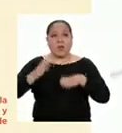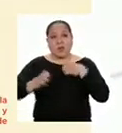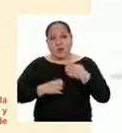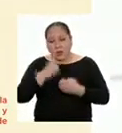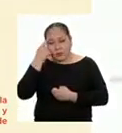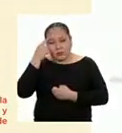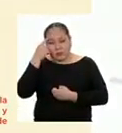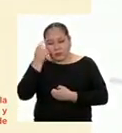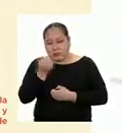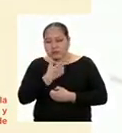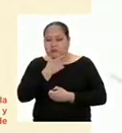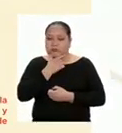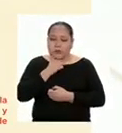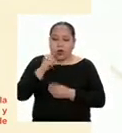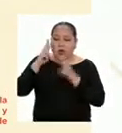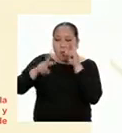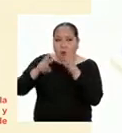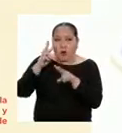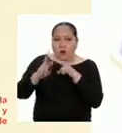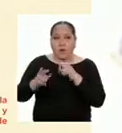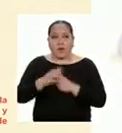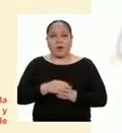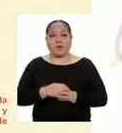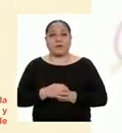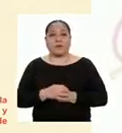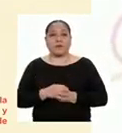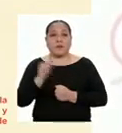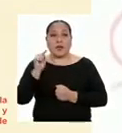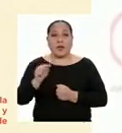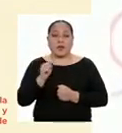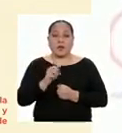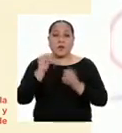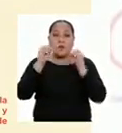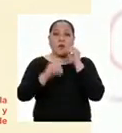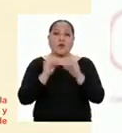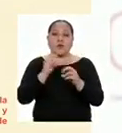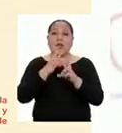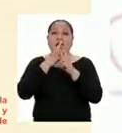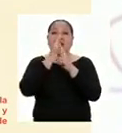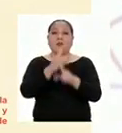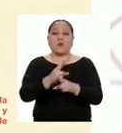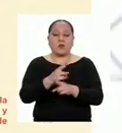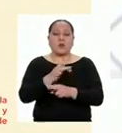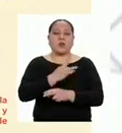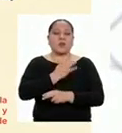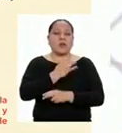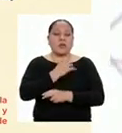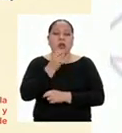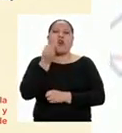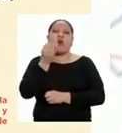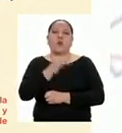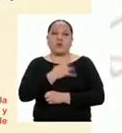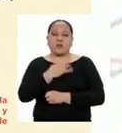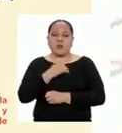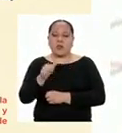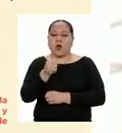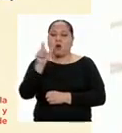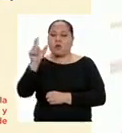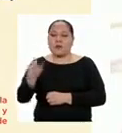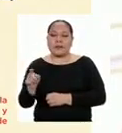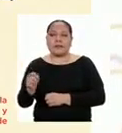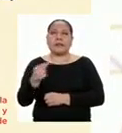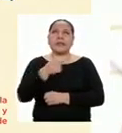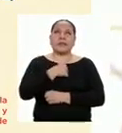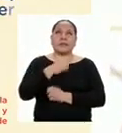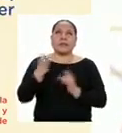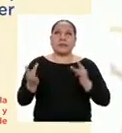y situacionales. En ese sentido, la empatía alude a una respuesta en la que se asume el sentimiento de la otra persona y se relaciona con